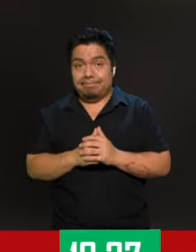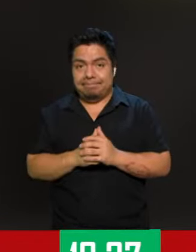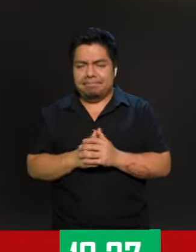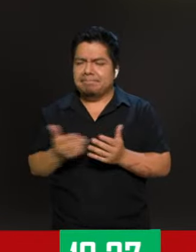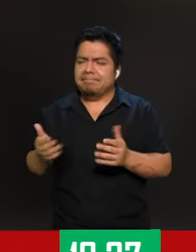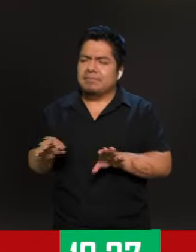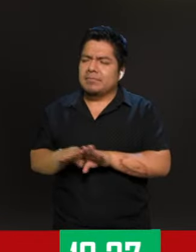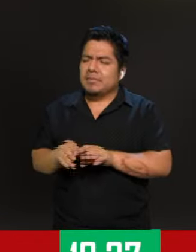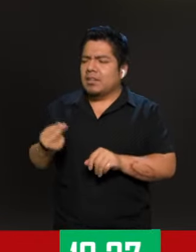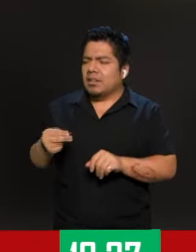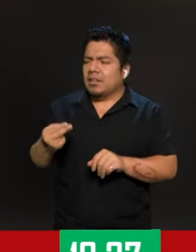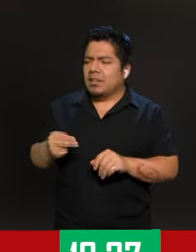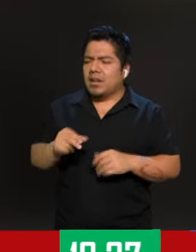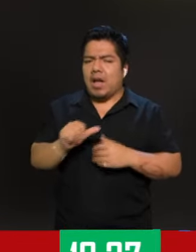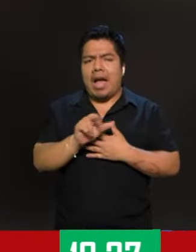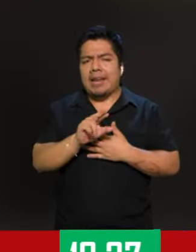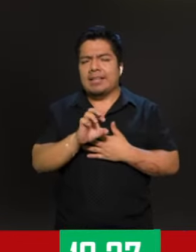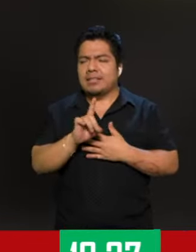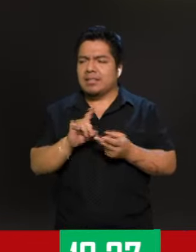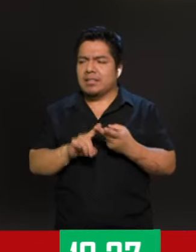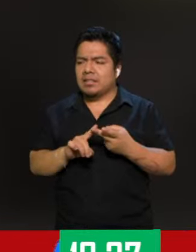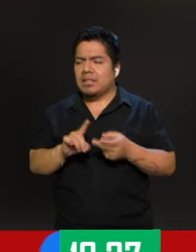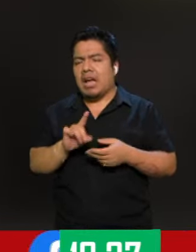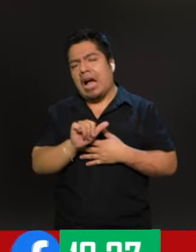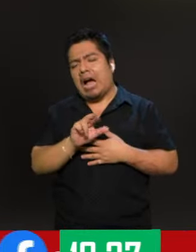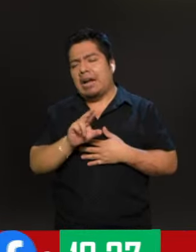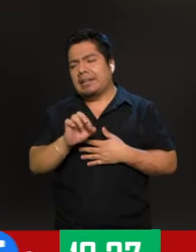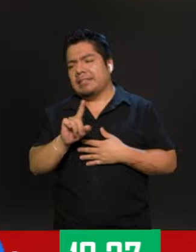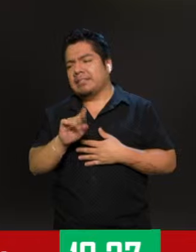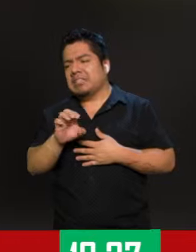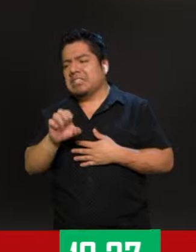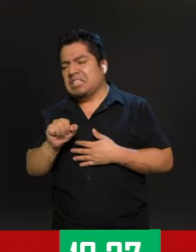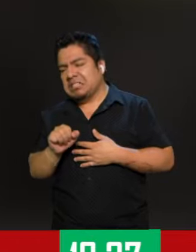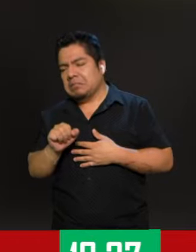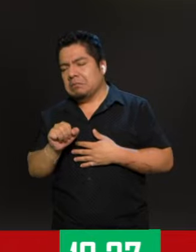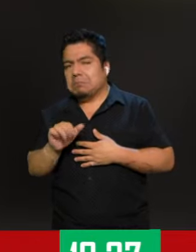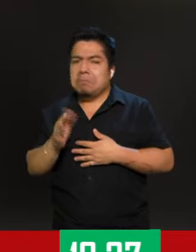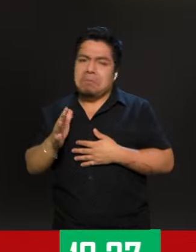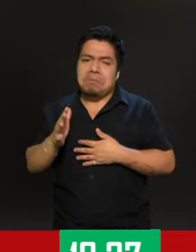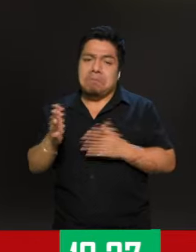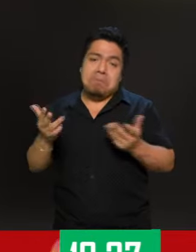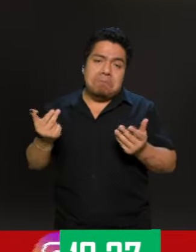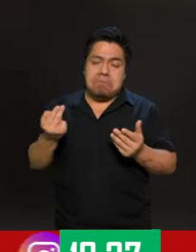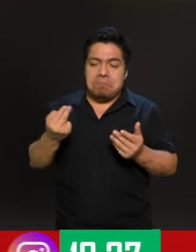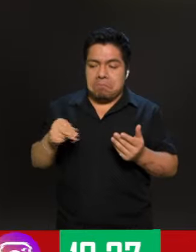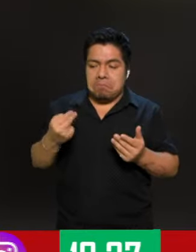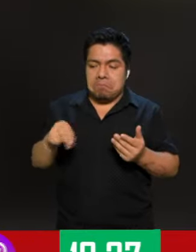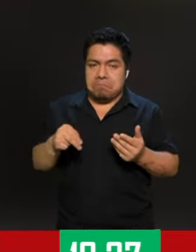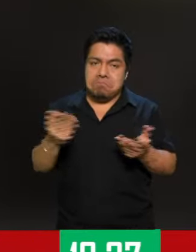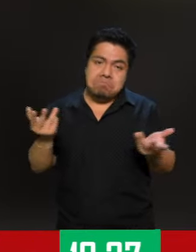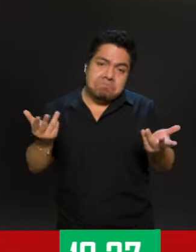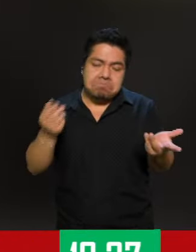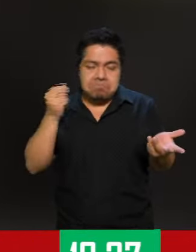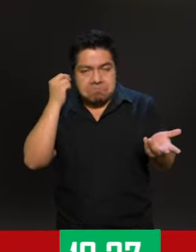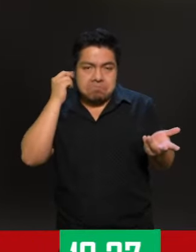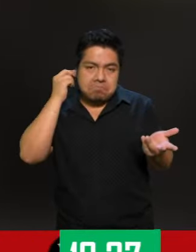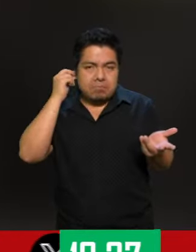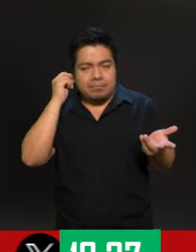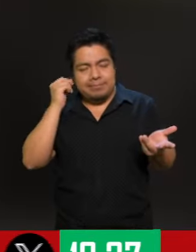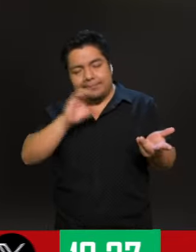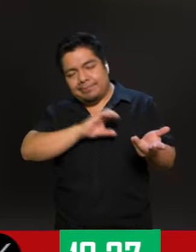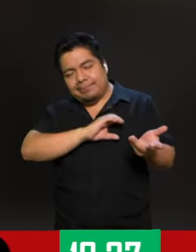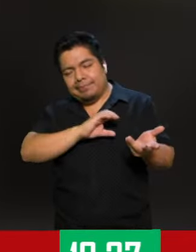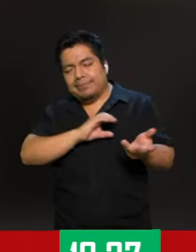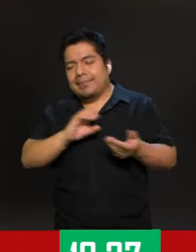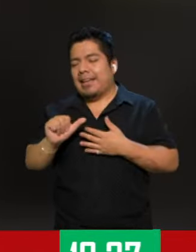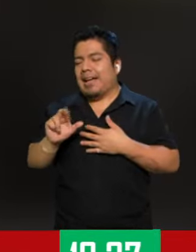cómo le gusta más que le digamos, Arístides o Rodrigo? Arístides es menos común, ¿no? Creo que, ¿sí? Creo que suena bien, ¿no? Suena, cariño, suena con, como con caché, ¿no? ¿Qué ole, mi